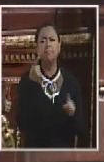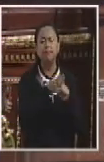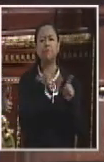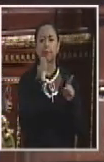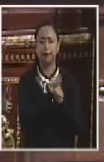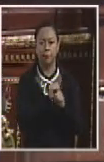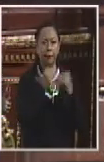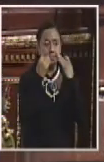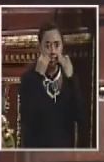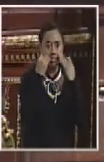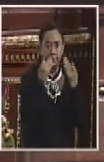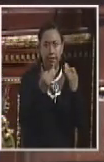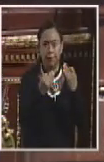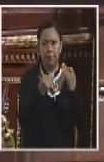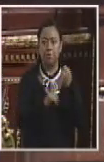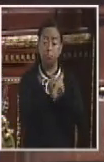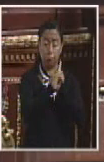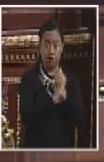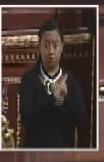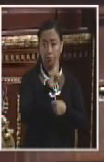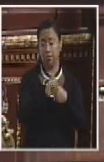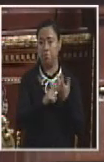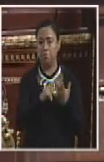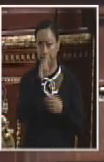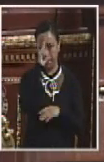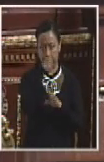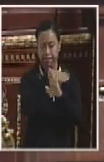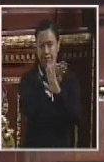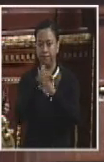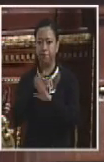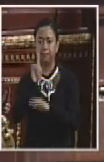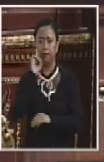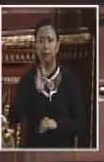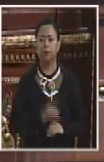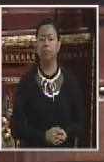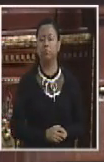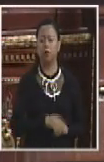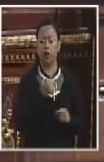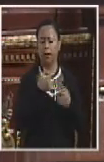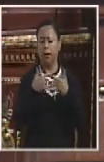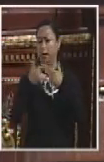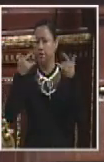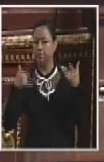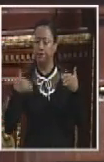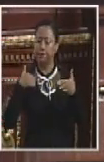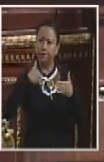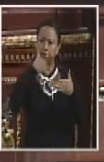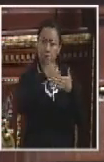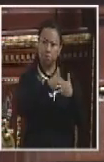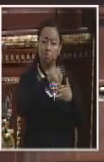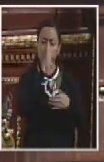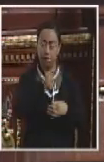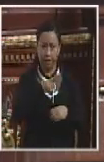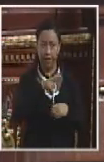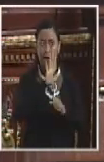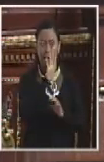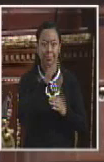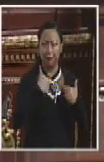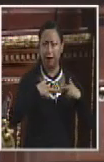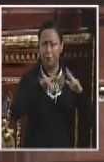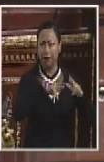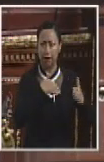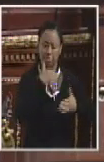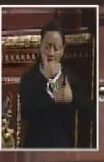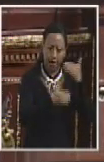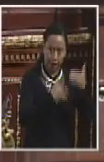violencia hacia la mujer. Si bien es cierto que estos antecedentes representan un gran avance en